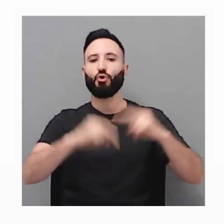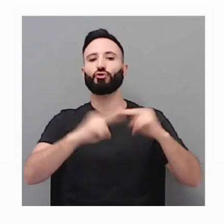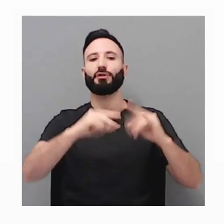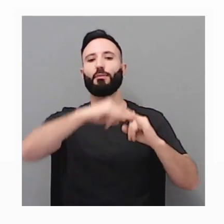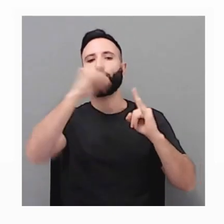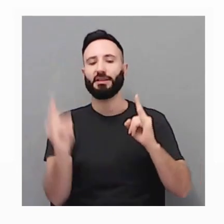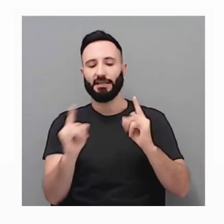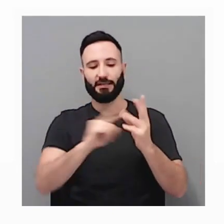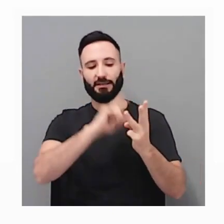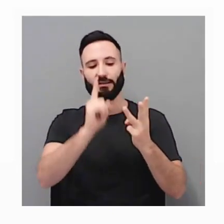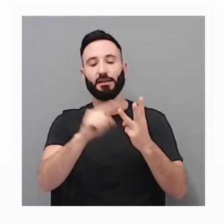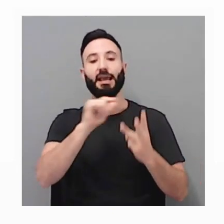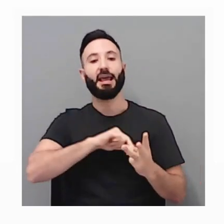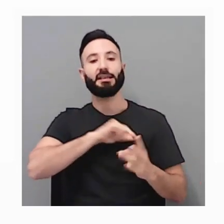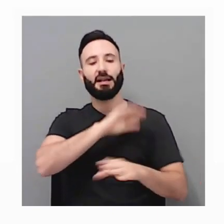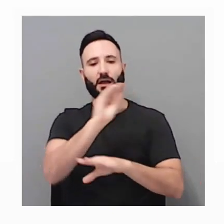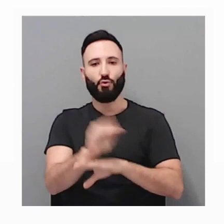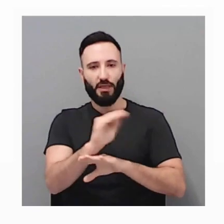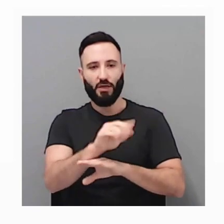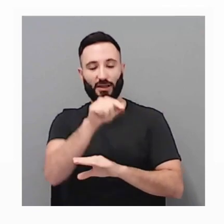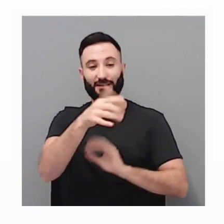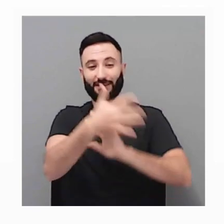y ética del cuidado. Y hablamos de